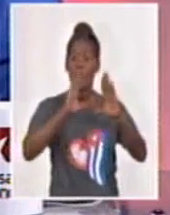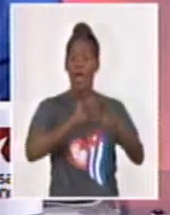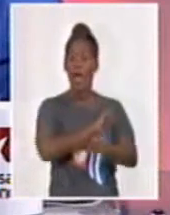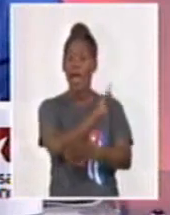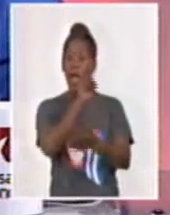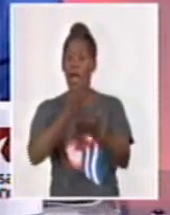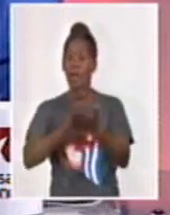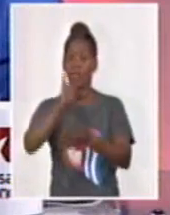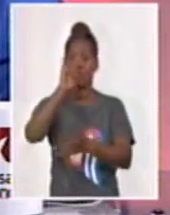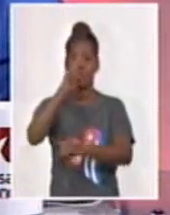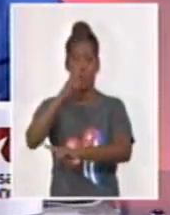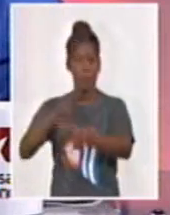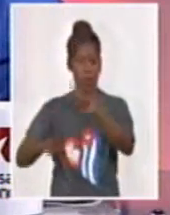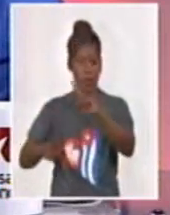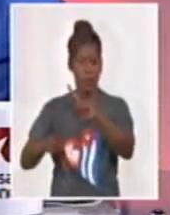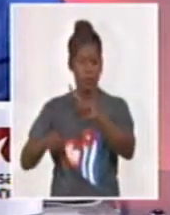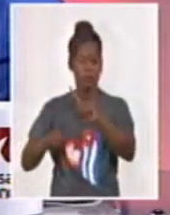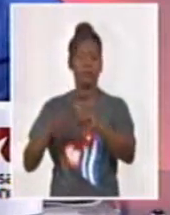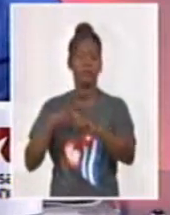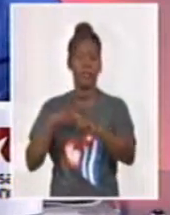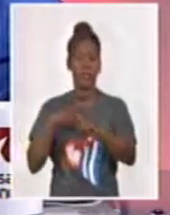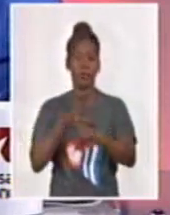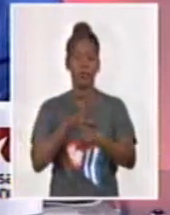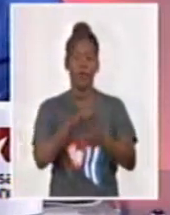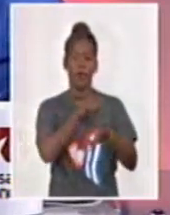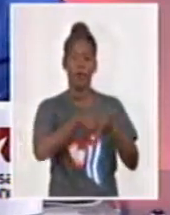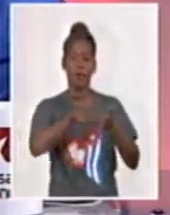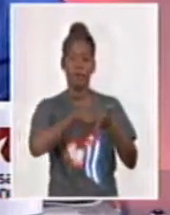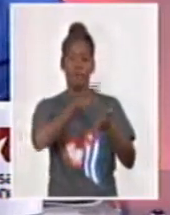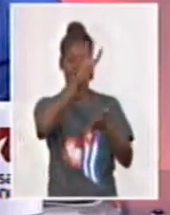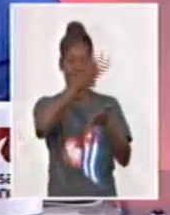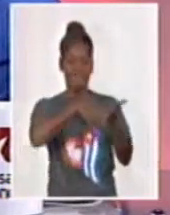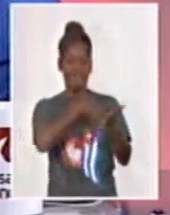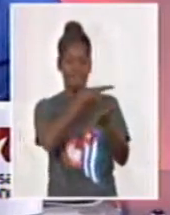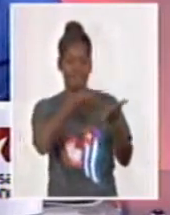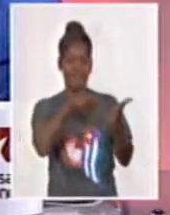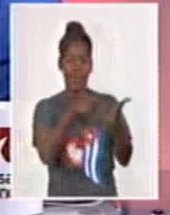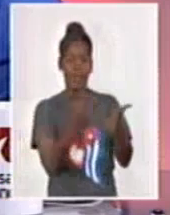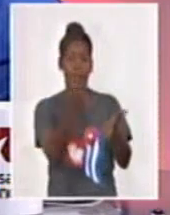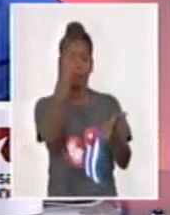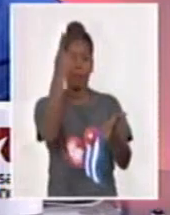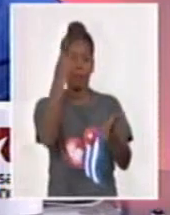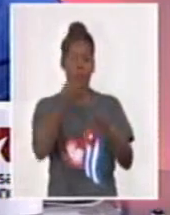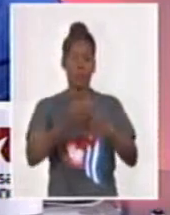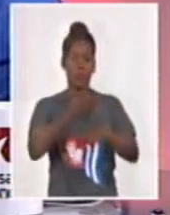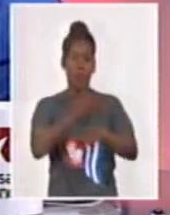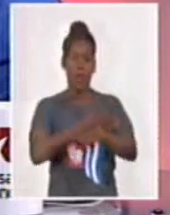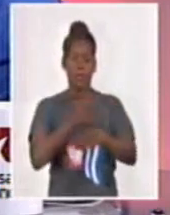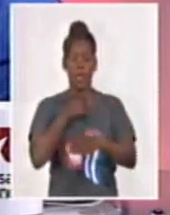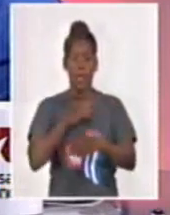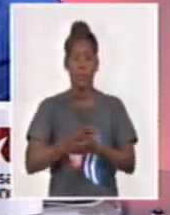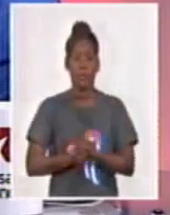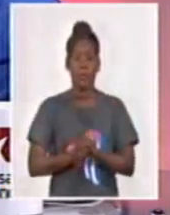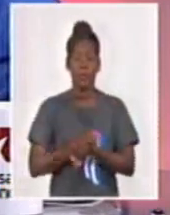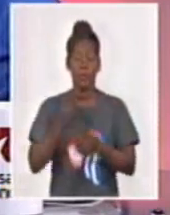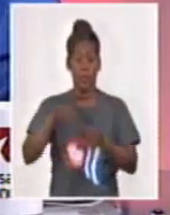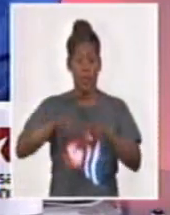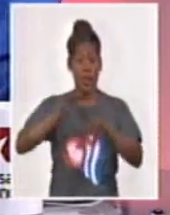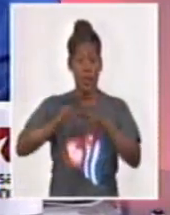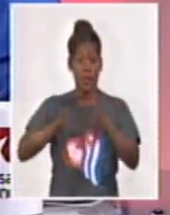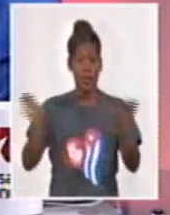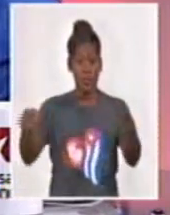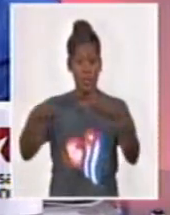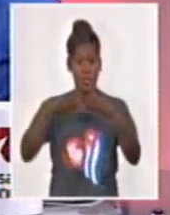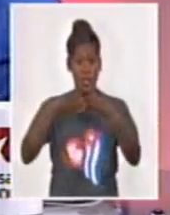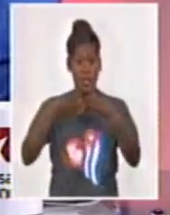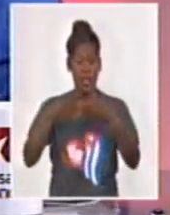a realizar un movimiento del cierre de la ciudad, que sería hasta las 10:30 de la noche. Hemos estado acostumbrados durante